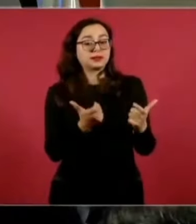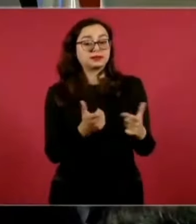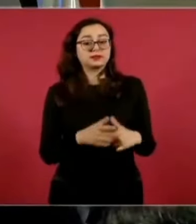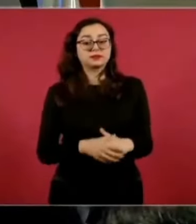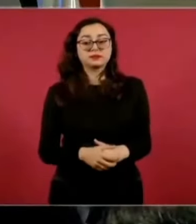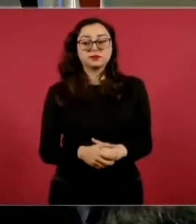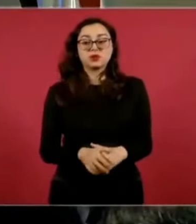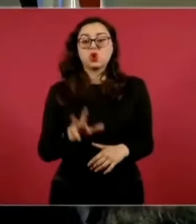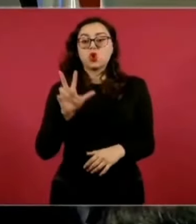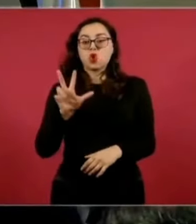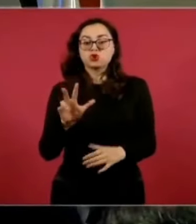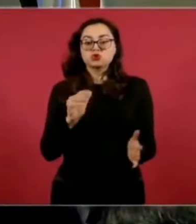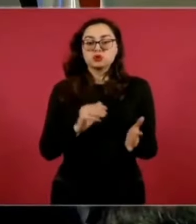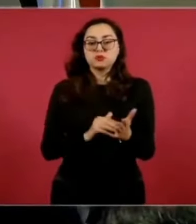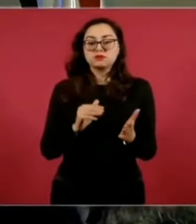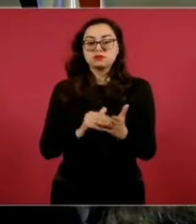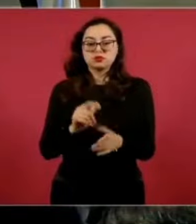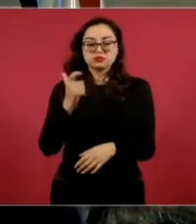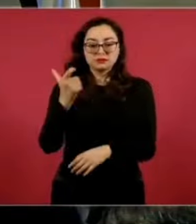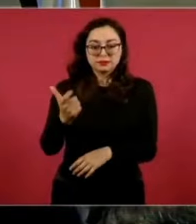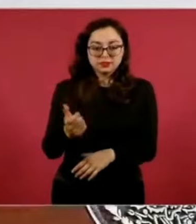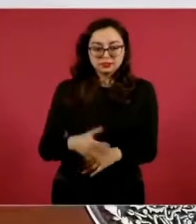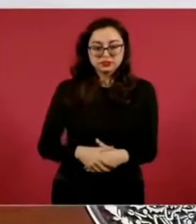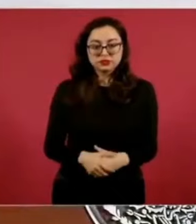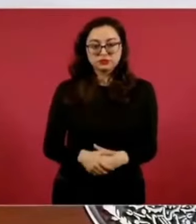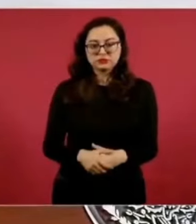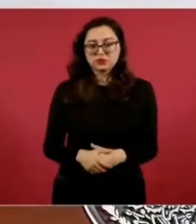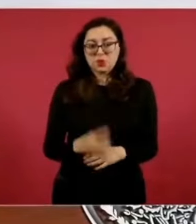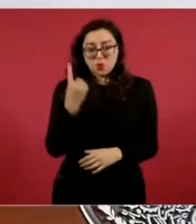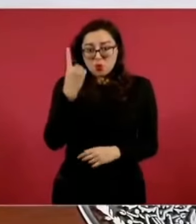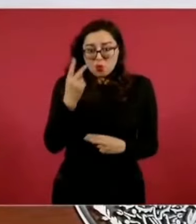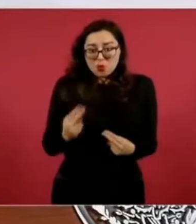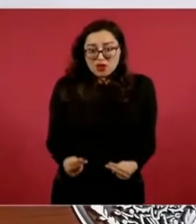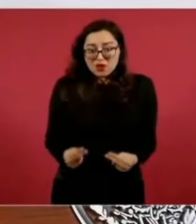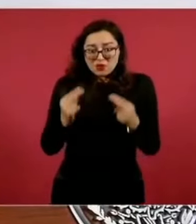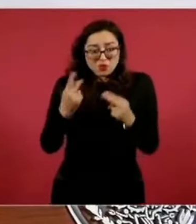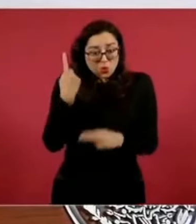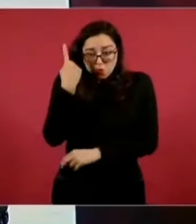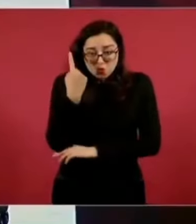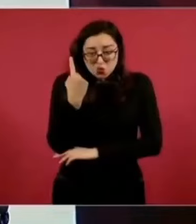8000 millones dees un atraco